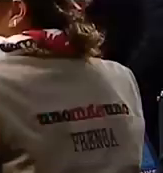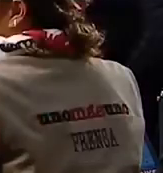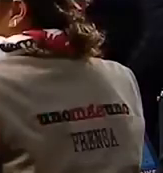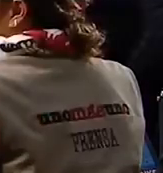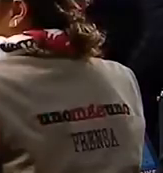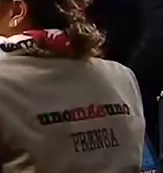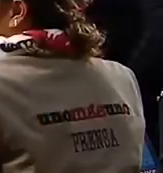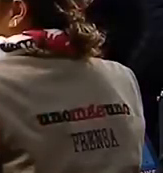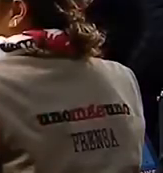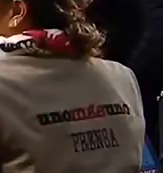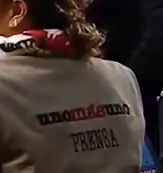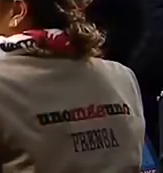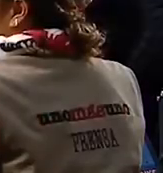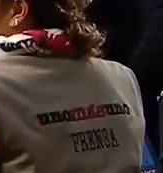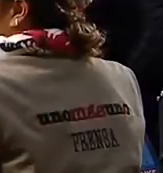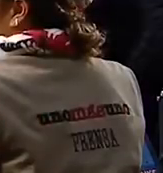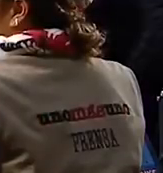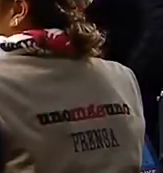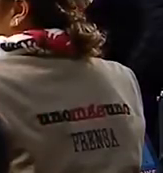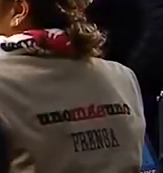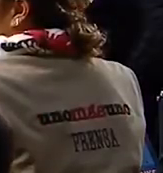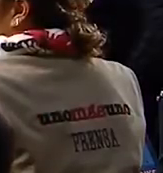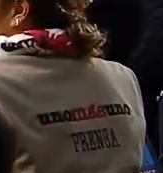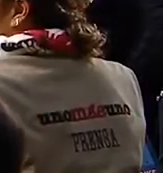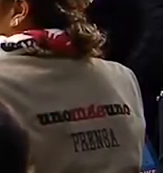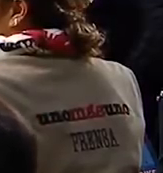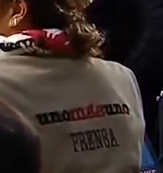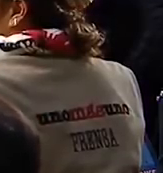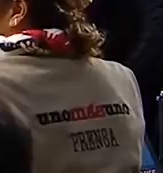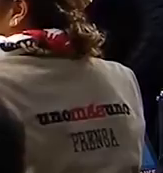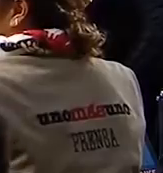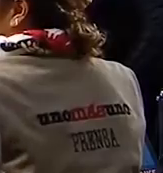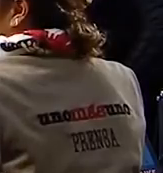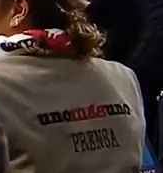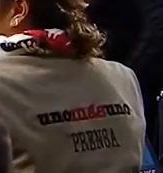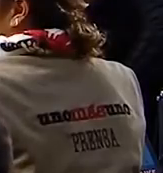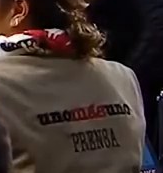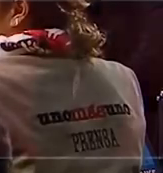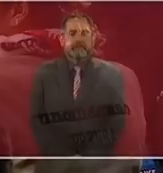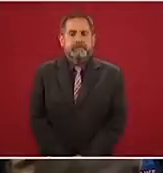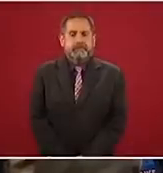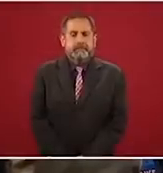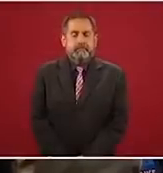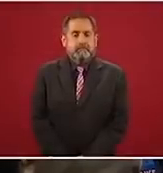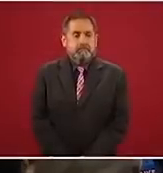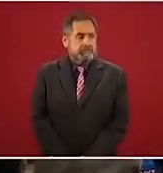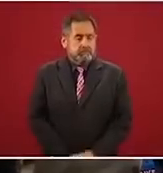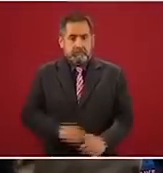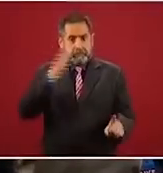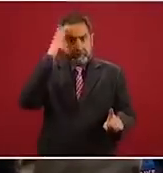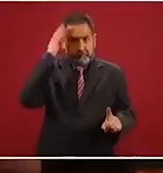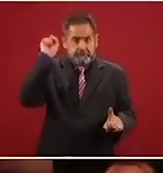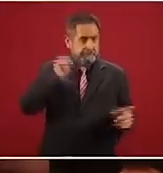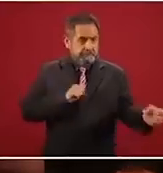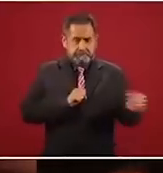aquí a las conferencias los líderes sindicales? Siempre han estado ausentes, y qué posibilidades habría para